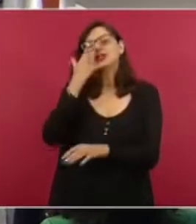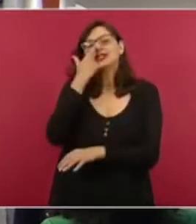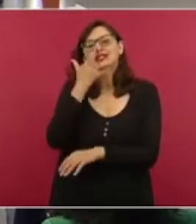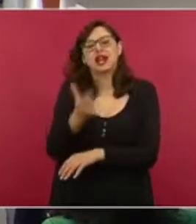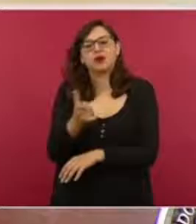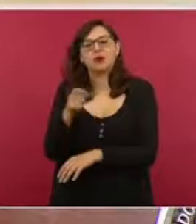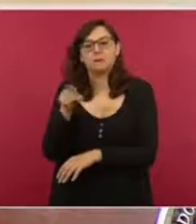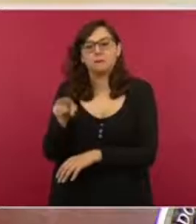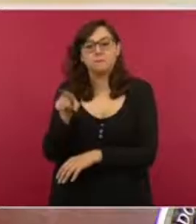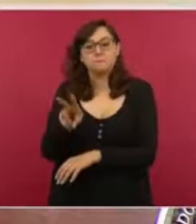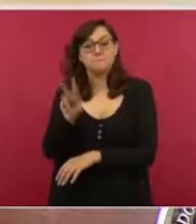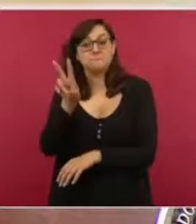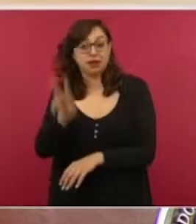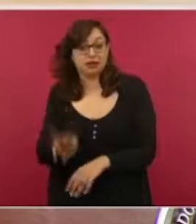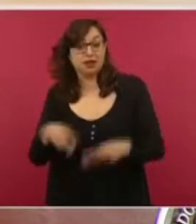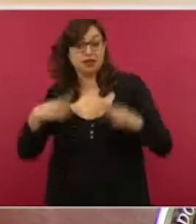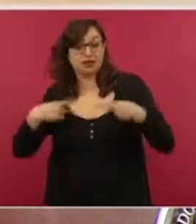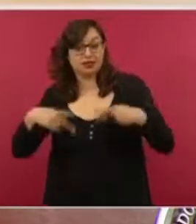reales